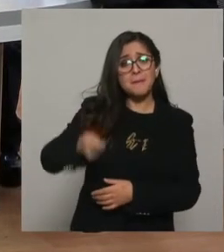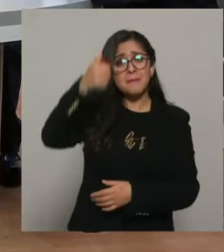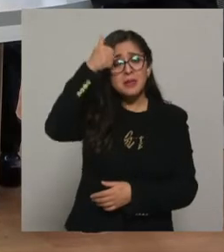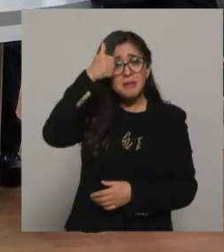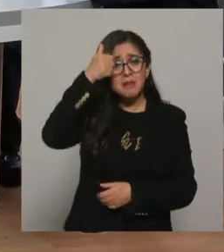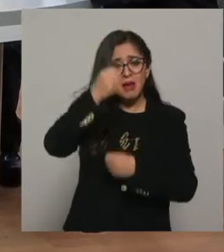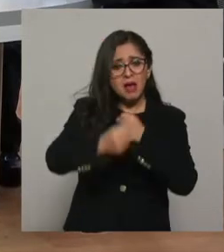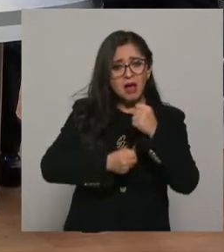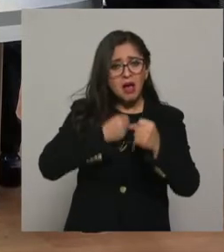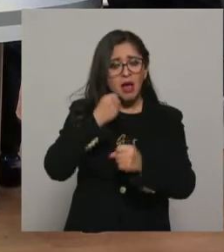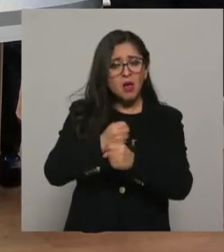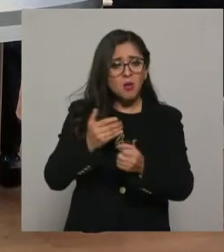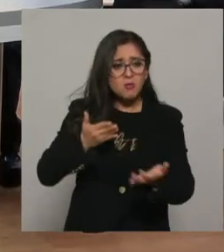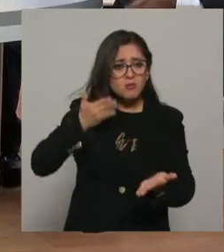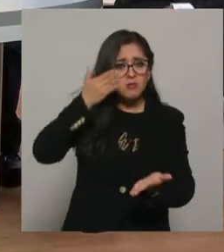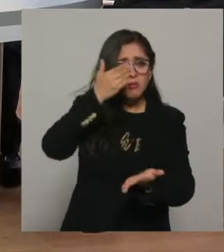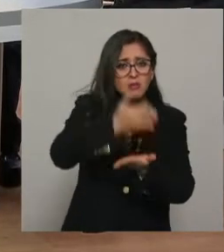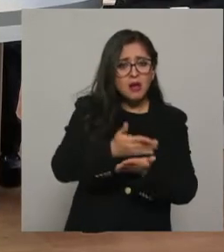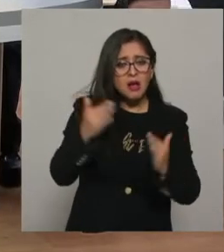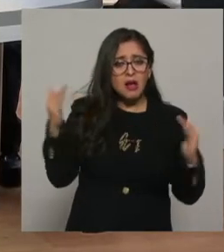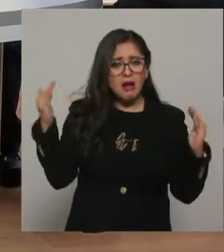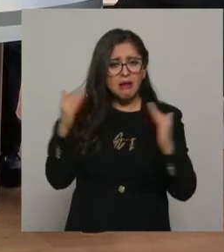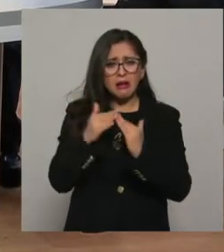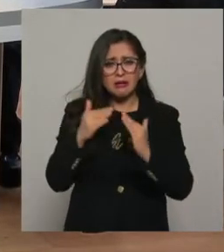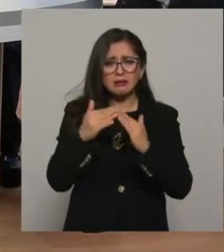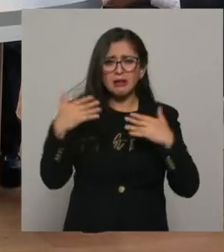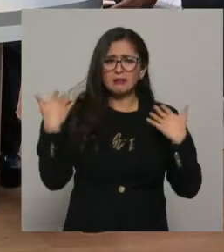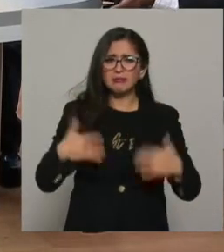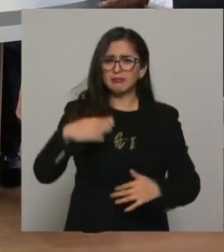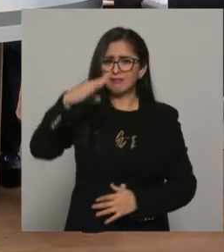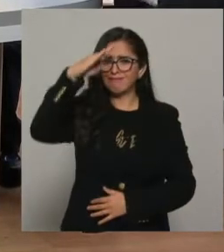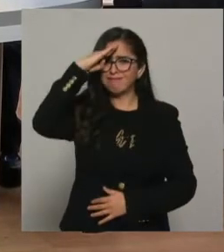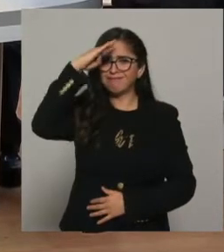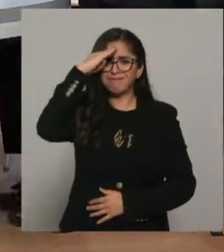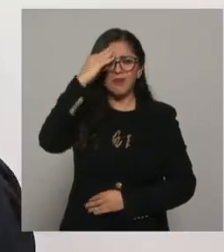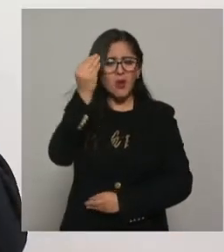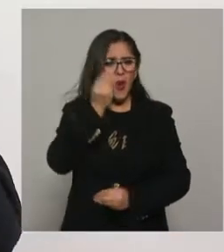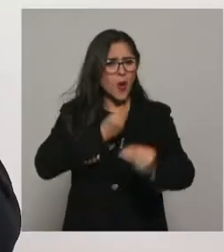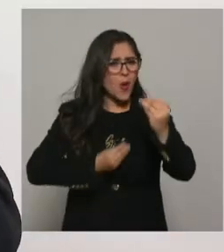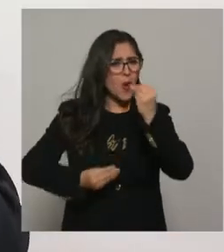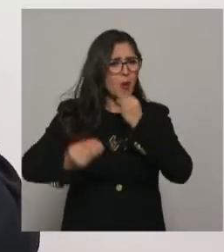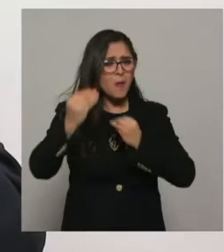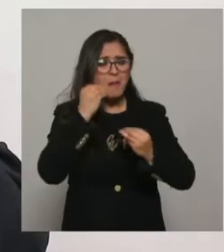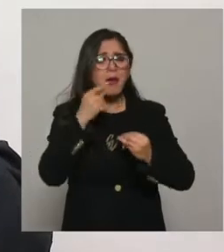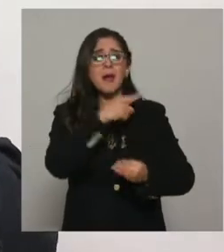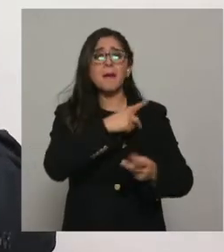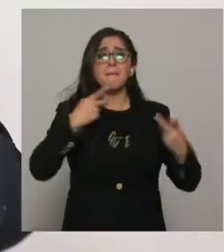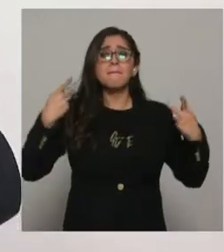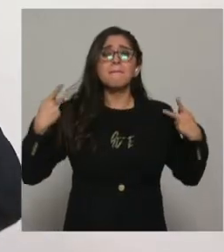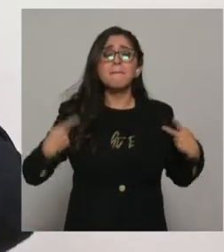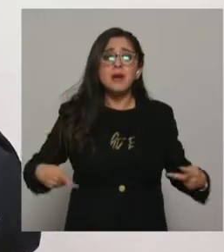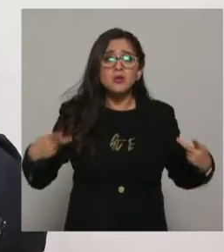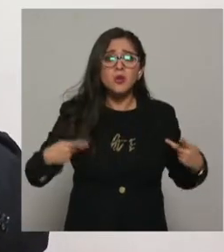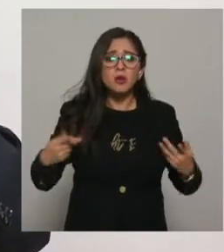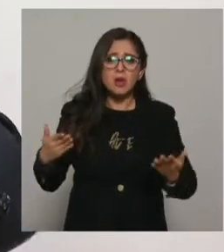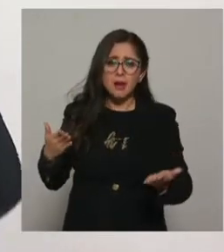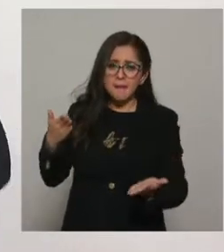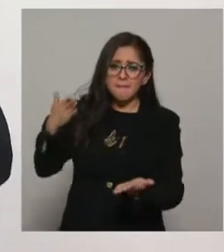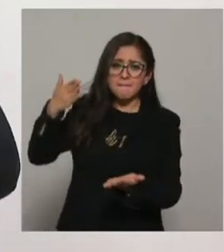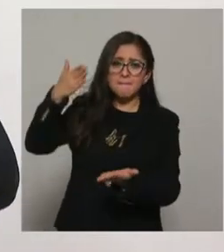casa, hacen bastante comida, pero abundante comida, y cualquier persona llega con una